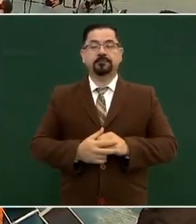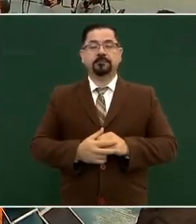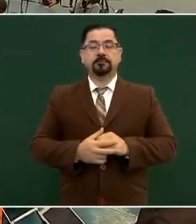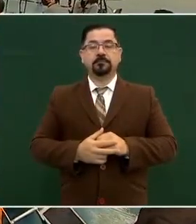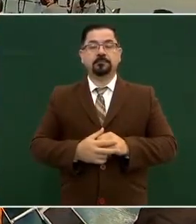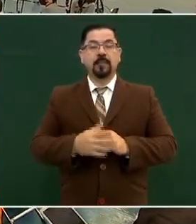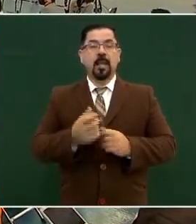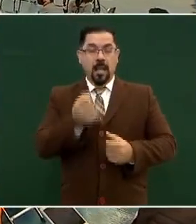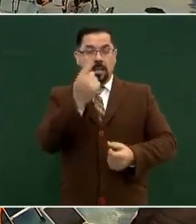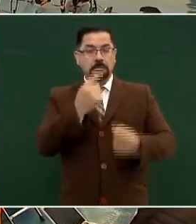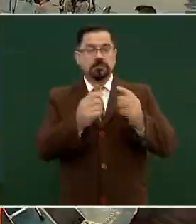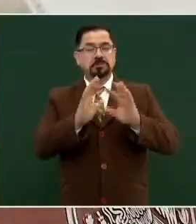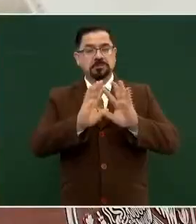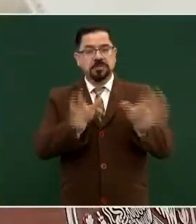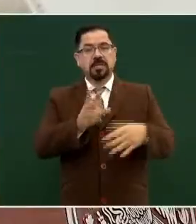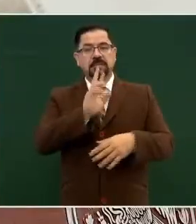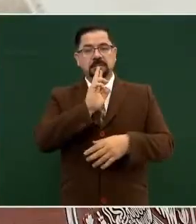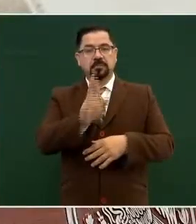dado respuesta.